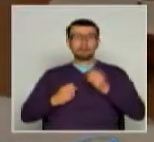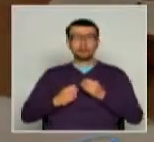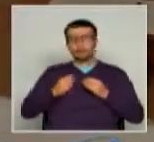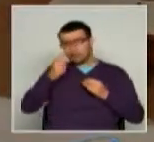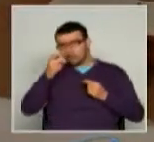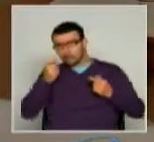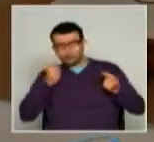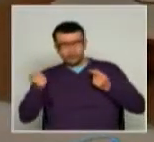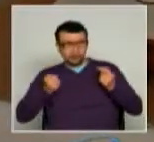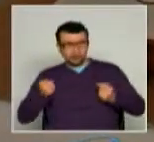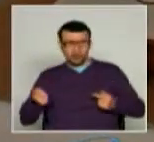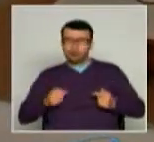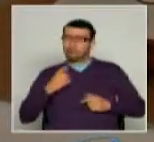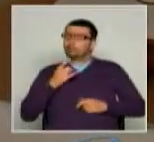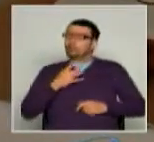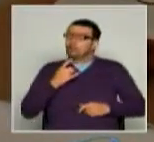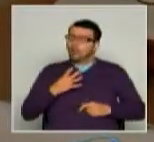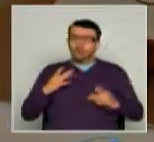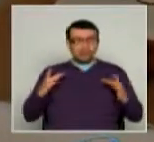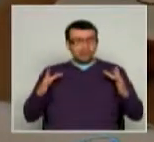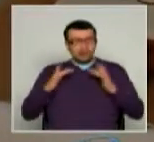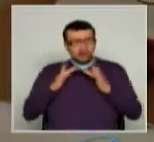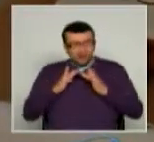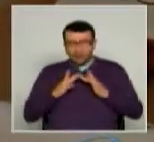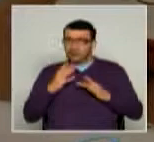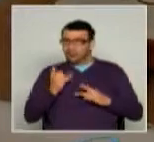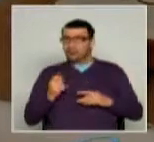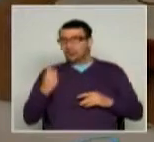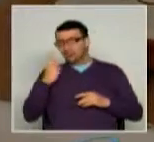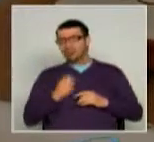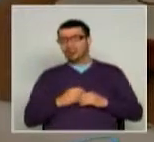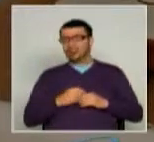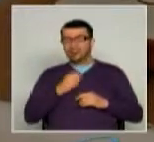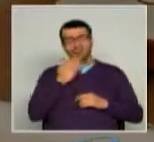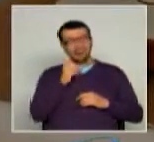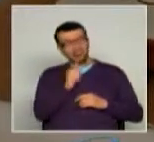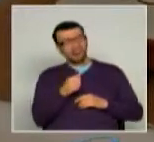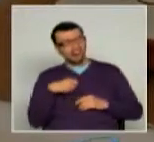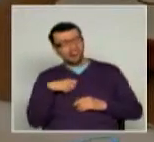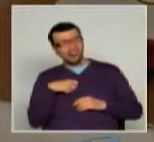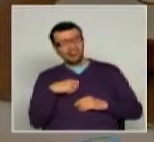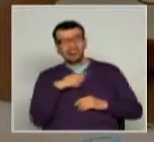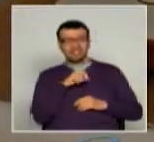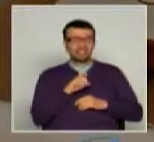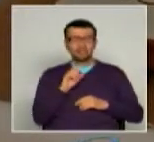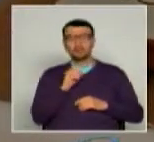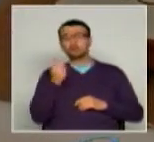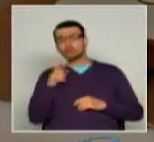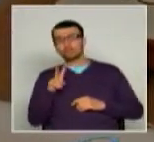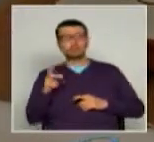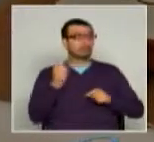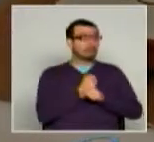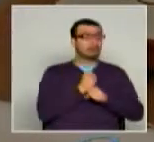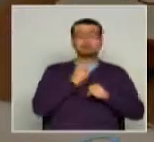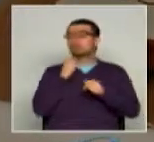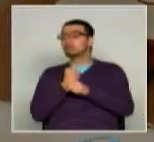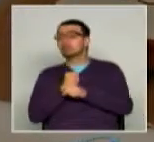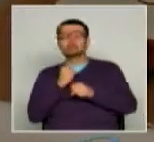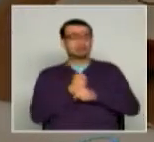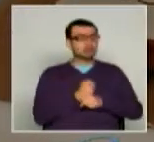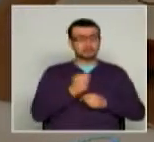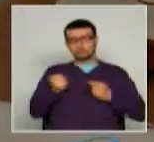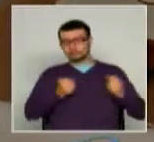de interferencia, las zonas de dolor de José. Vamos a colocar, él tiene cerca de 6 a 12 funciones, donde podemos